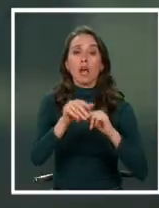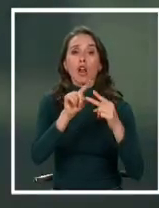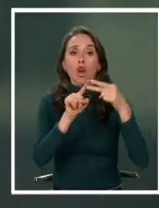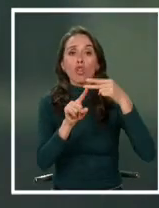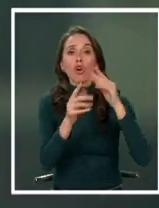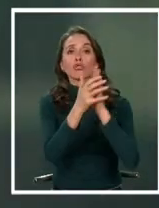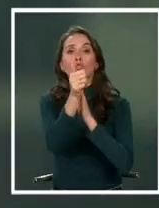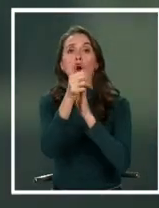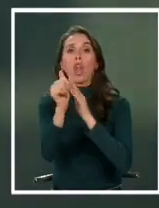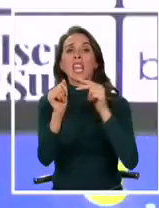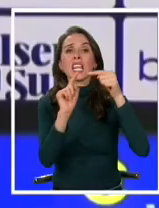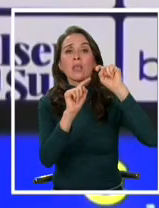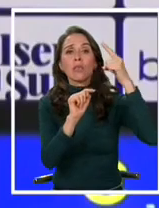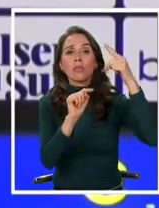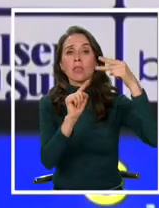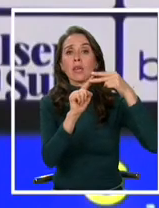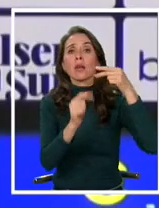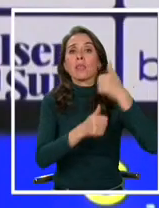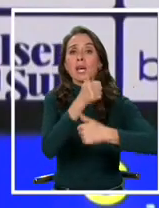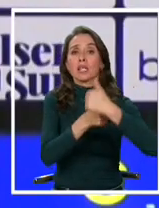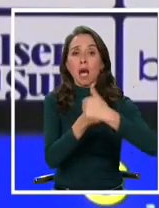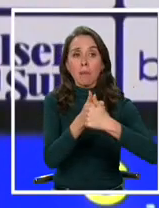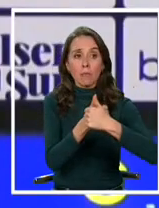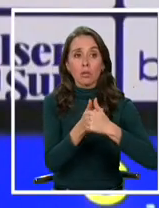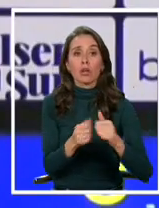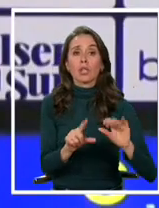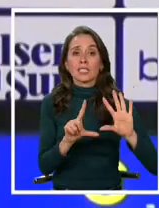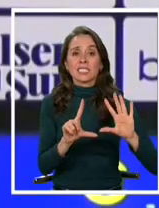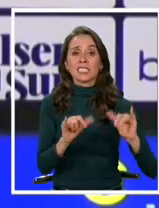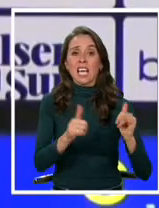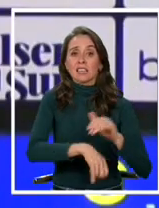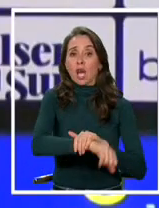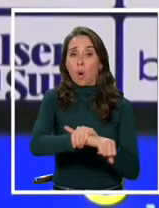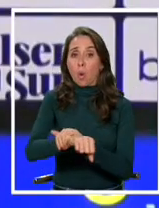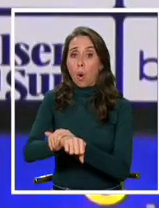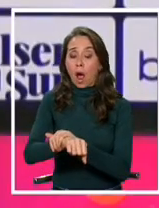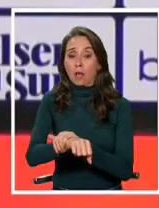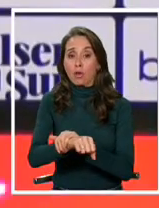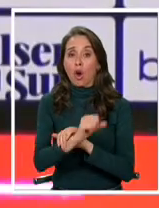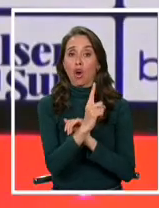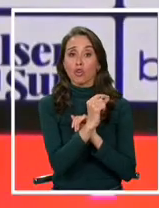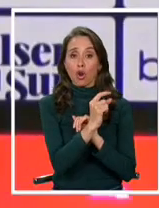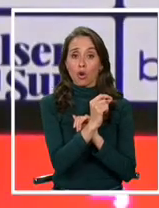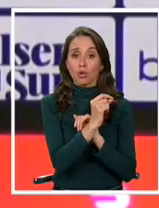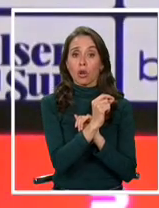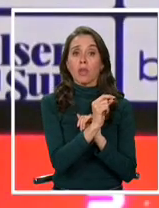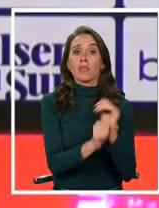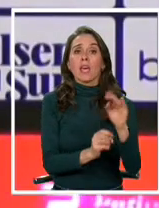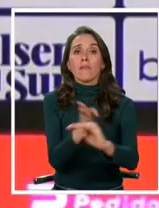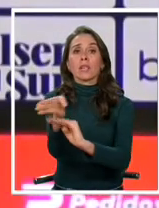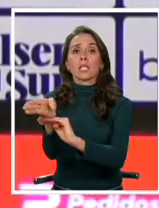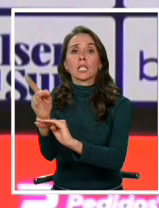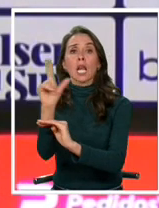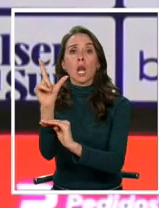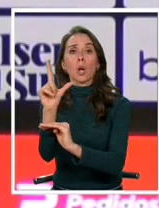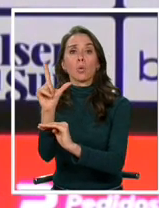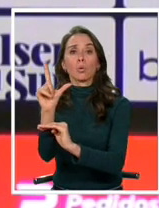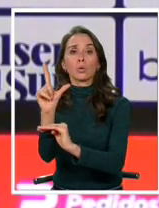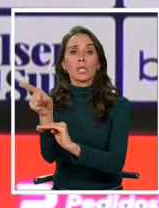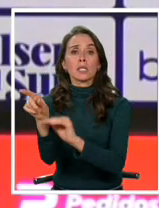del Campeonato no bueno son siete jugadores los que están los que están los que se tienen que presentar el lunes